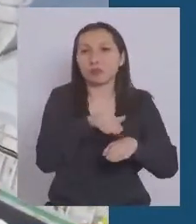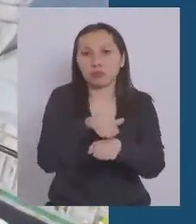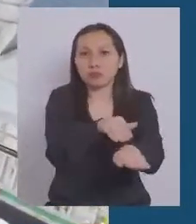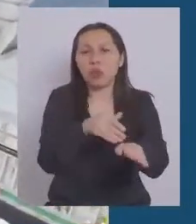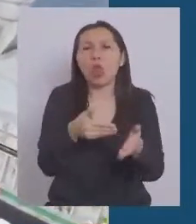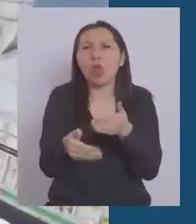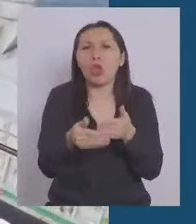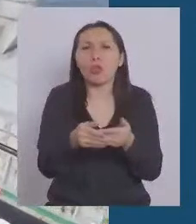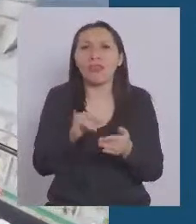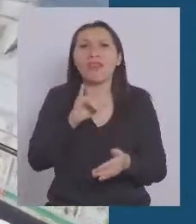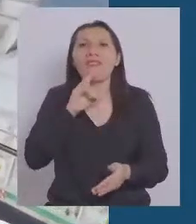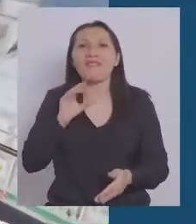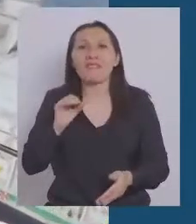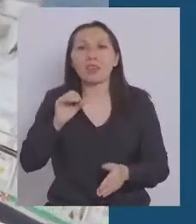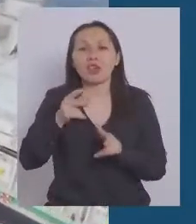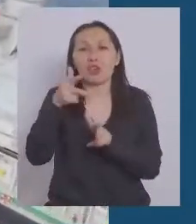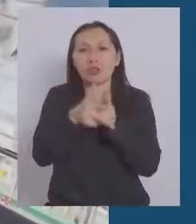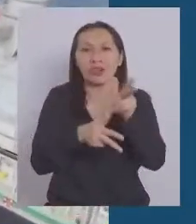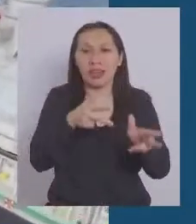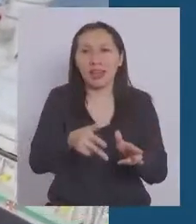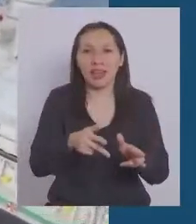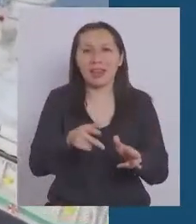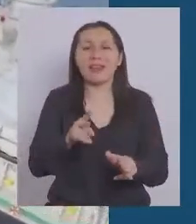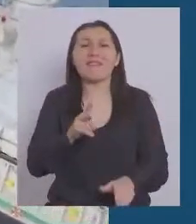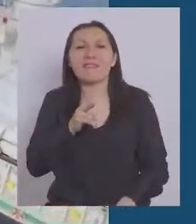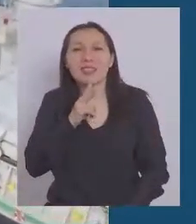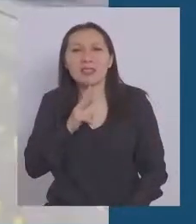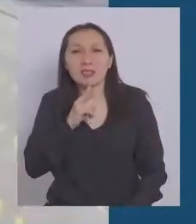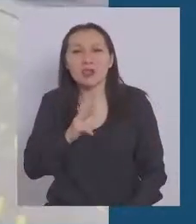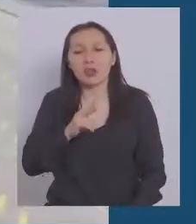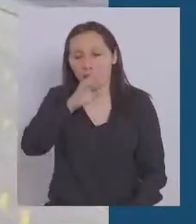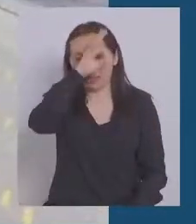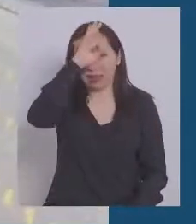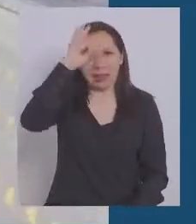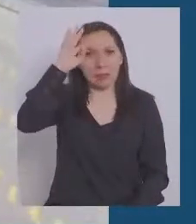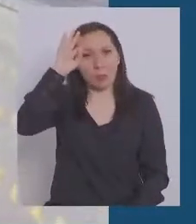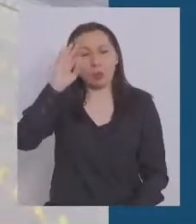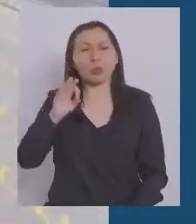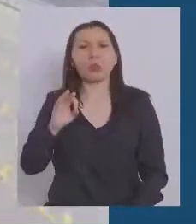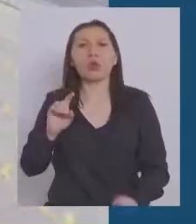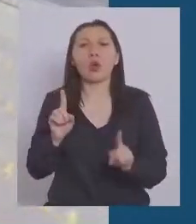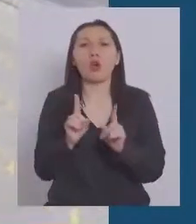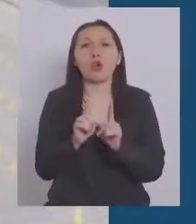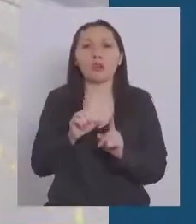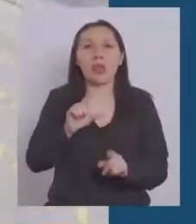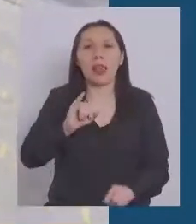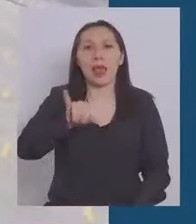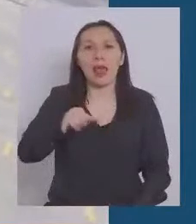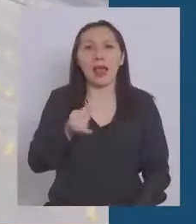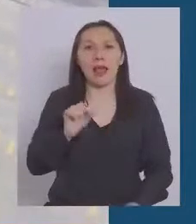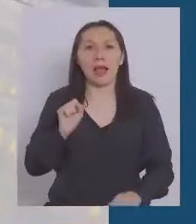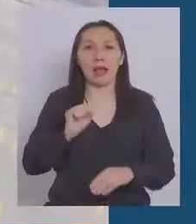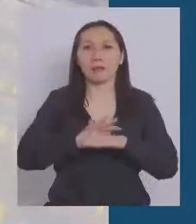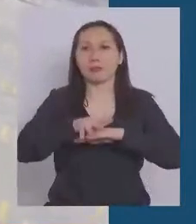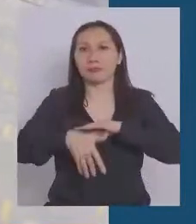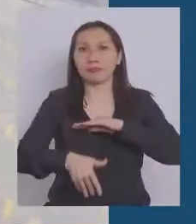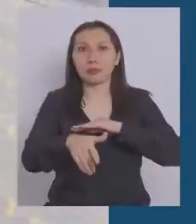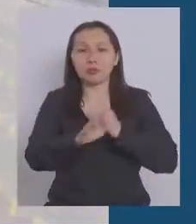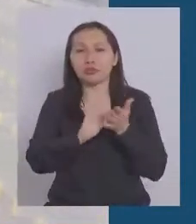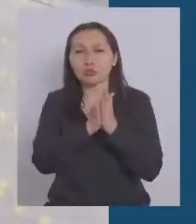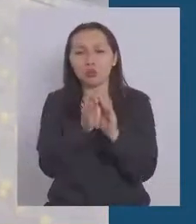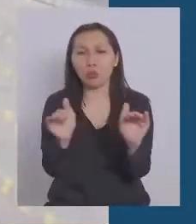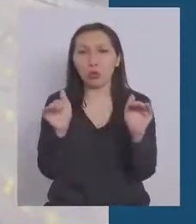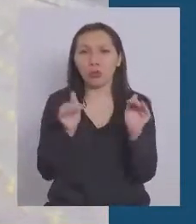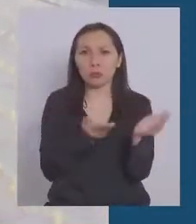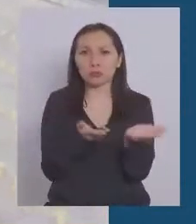en Biotren, en Victoria Temuco, en Corto Laja, con todas las comodidades de servicios